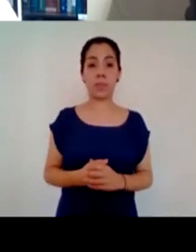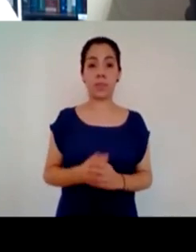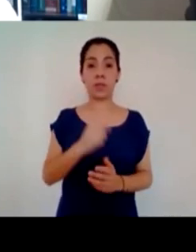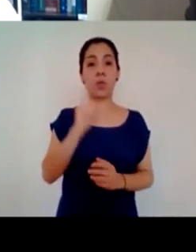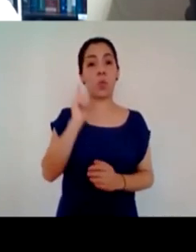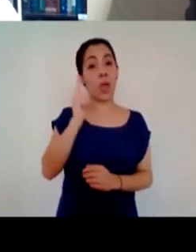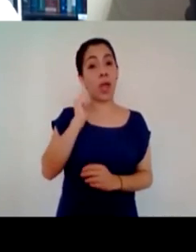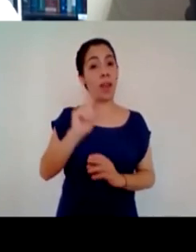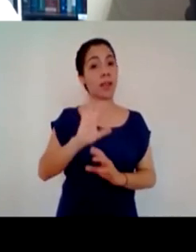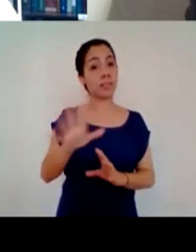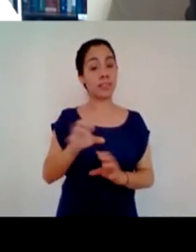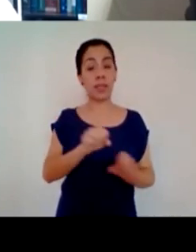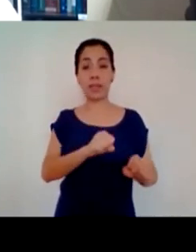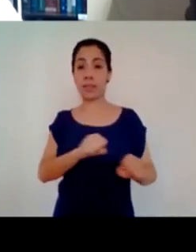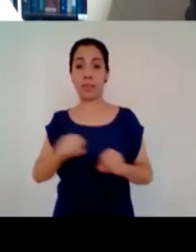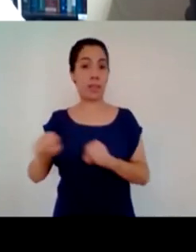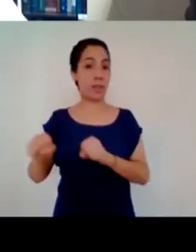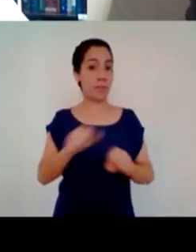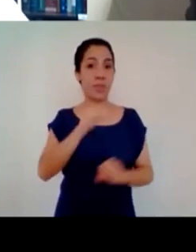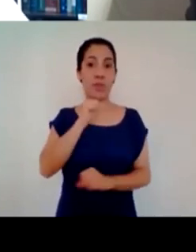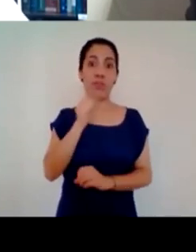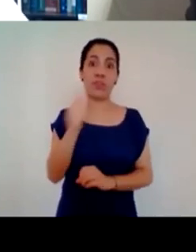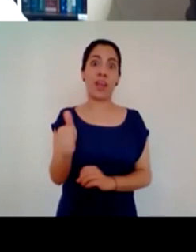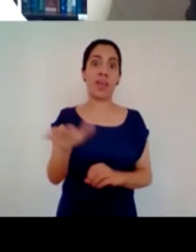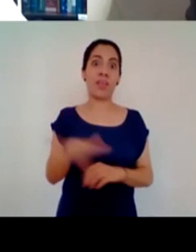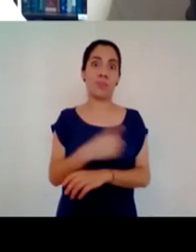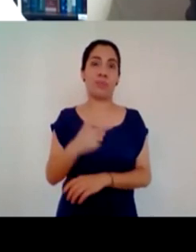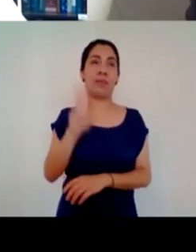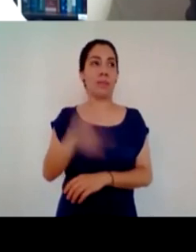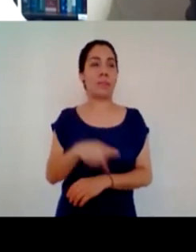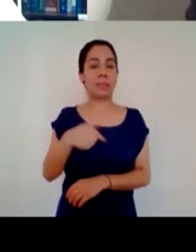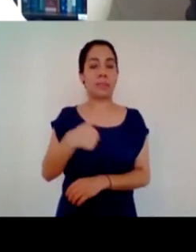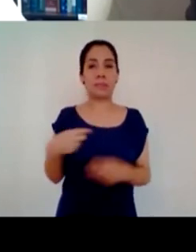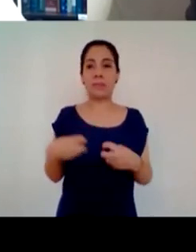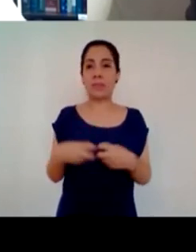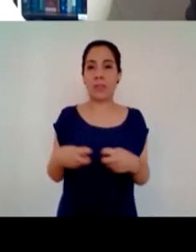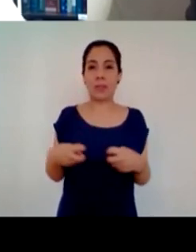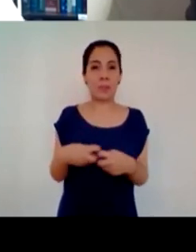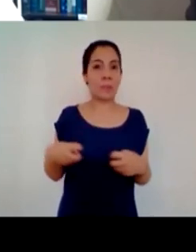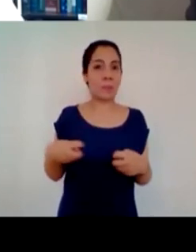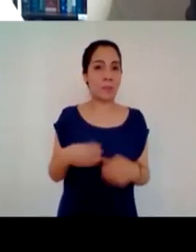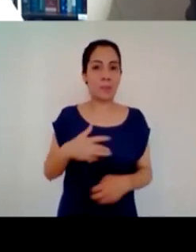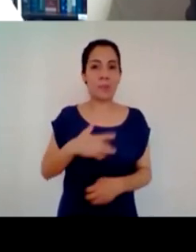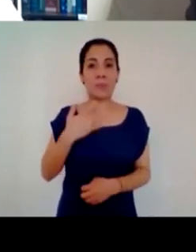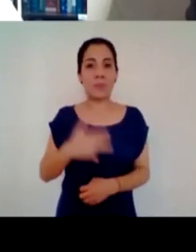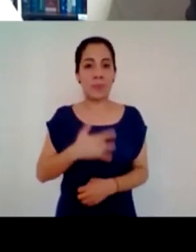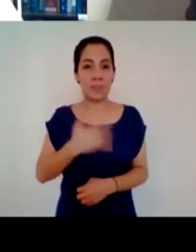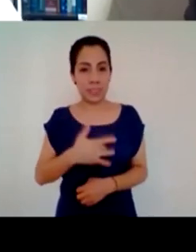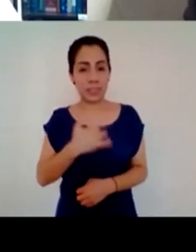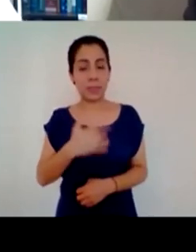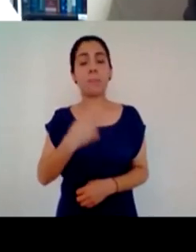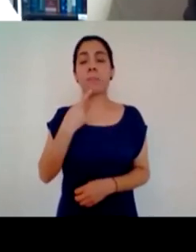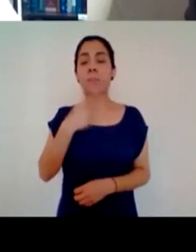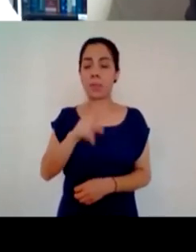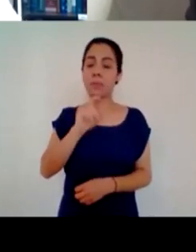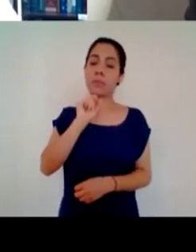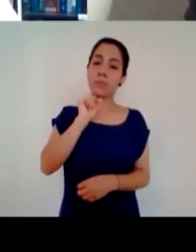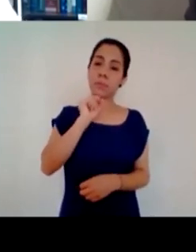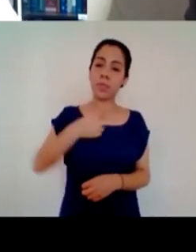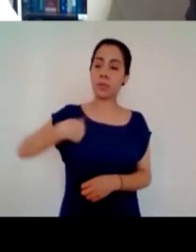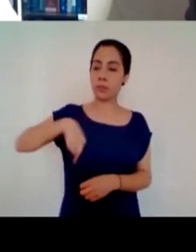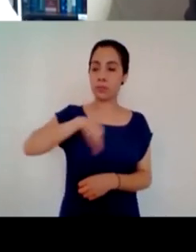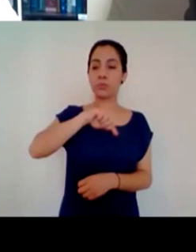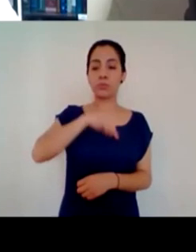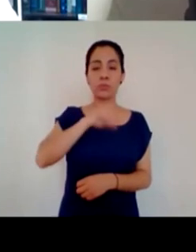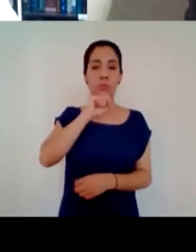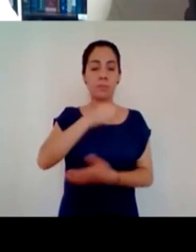en la Ciudad de México, porque ya me está poniendo nerviosa esta situación. Y pues nos estamos recuperando también aquí en la Ciudad de México de